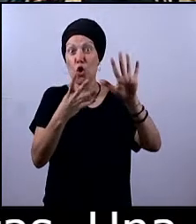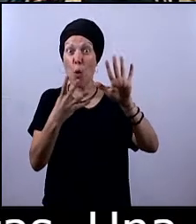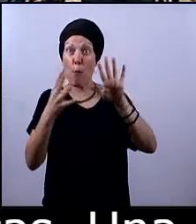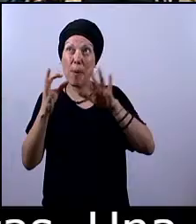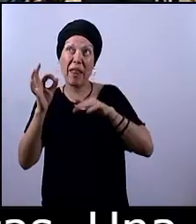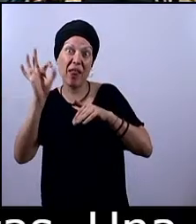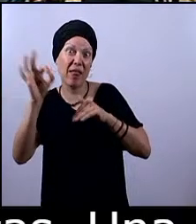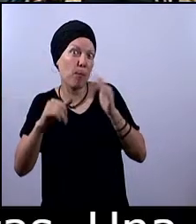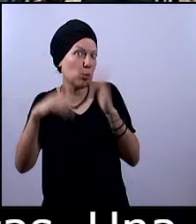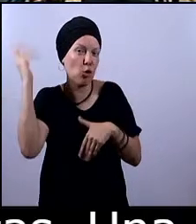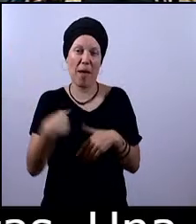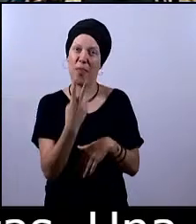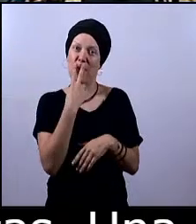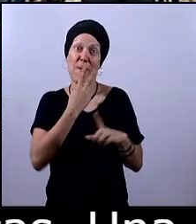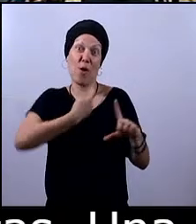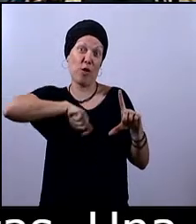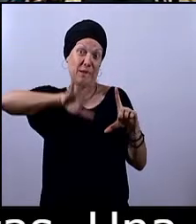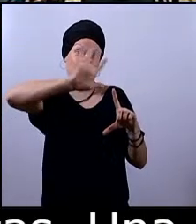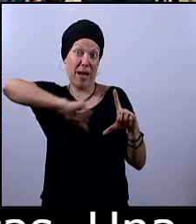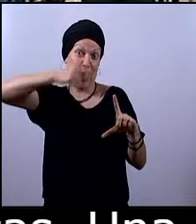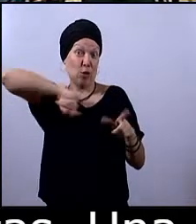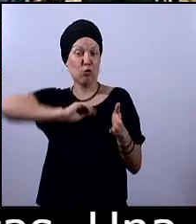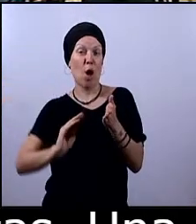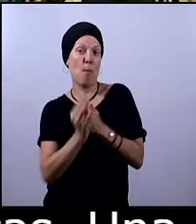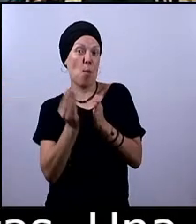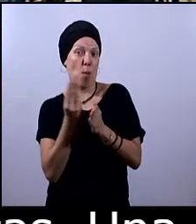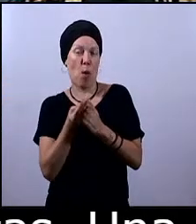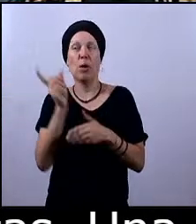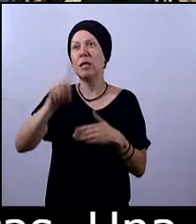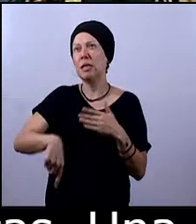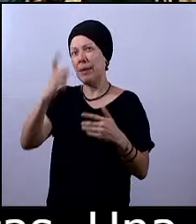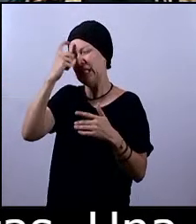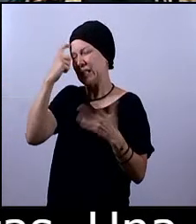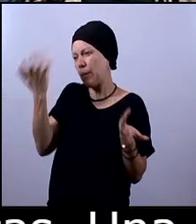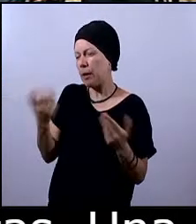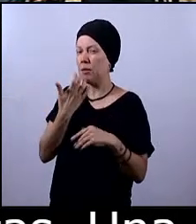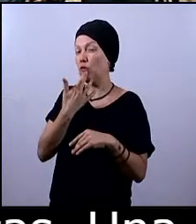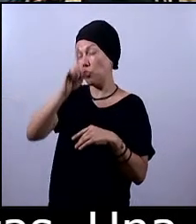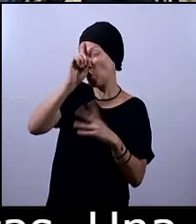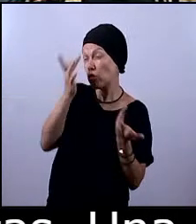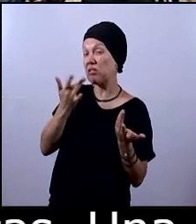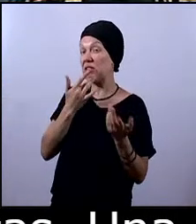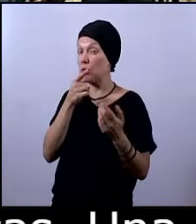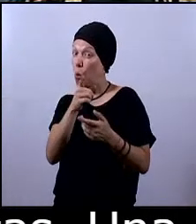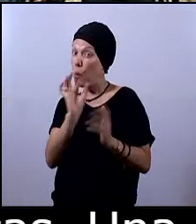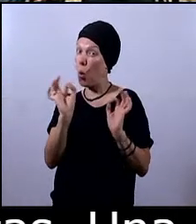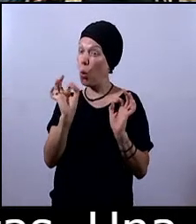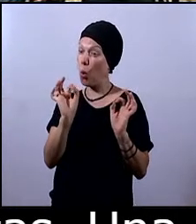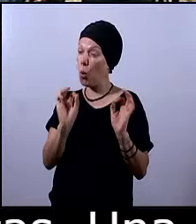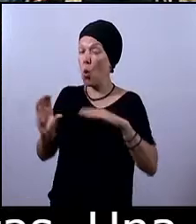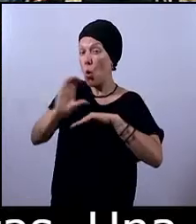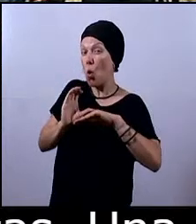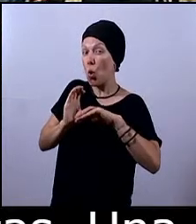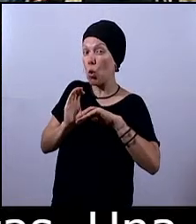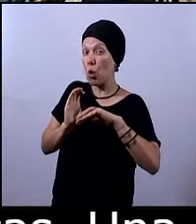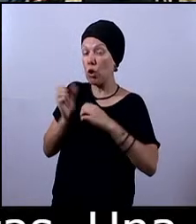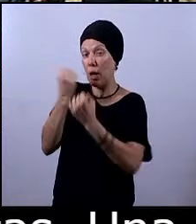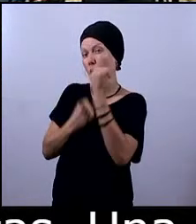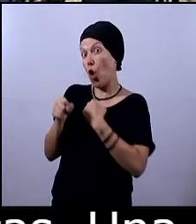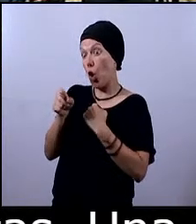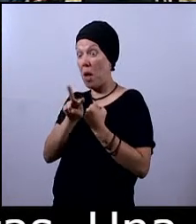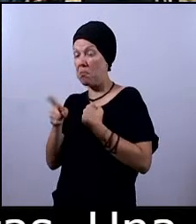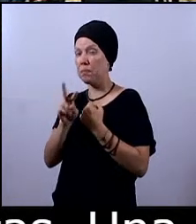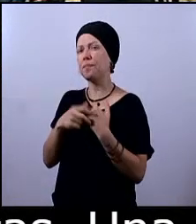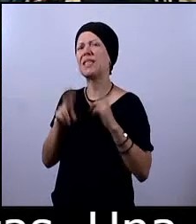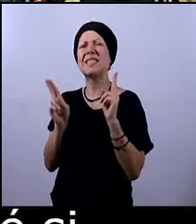muchos % del tabaco en España. Y también me gustaría saber, en este caso, no sé si usted o el consejero de Economía,